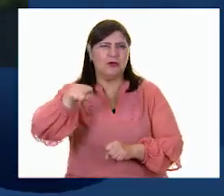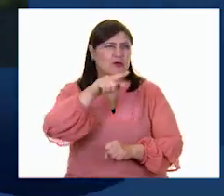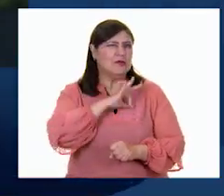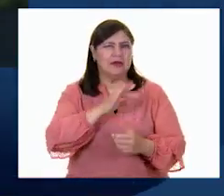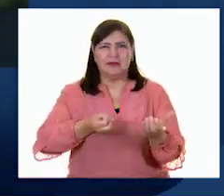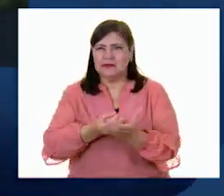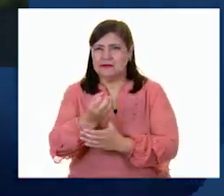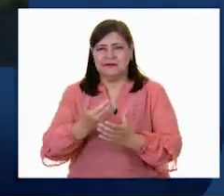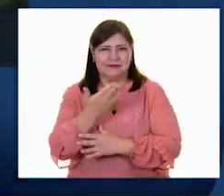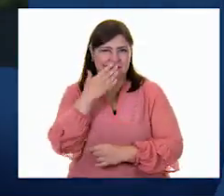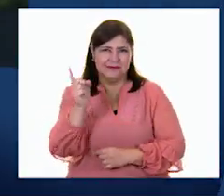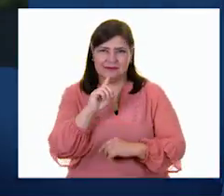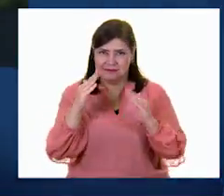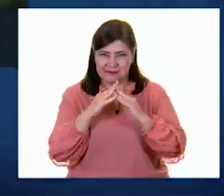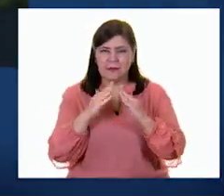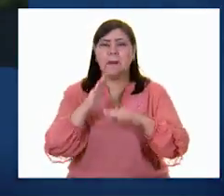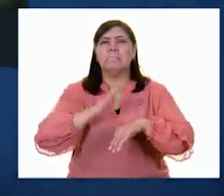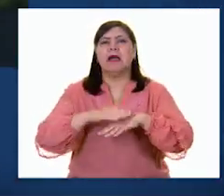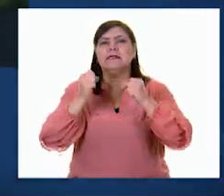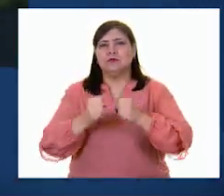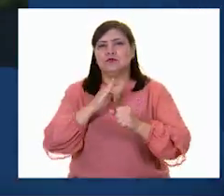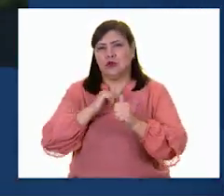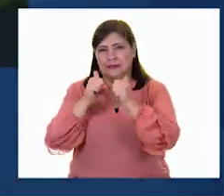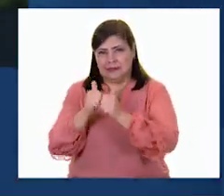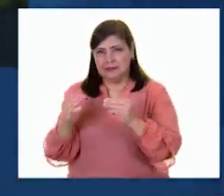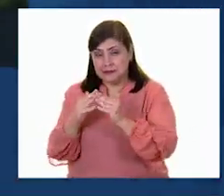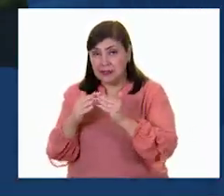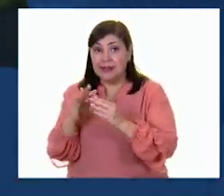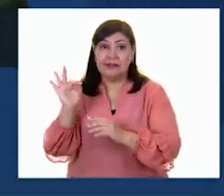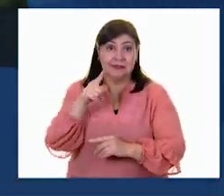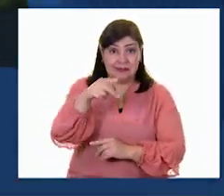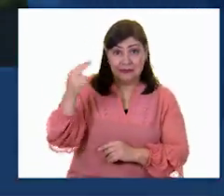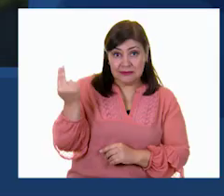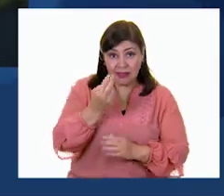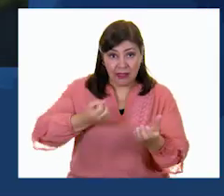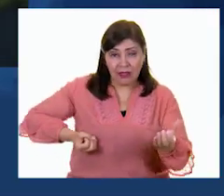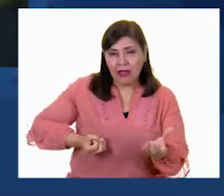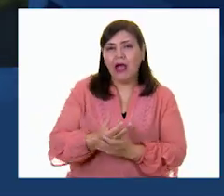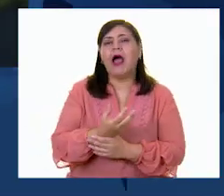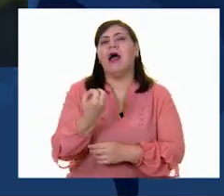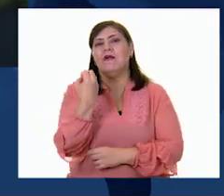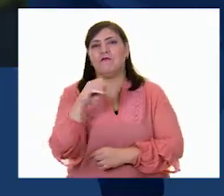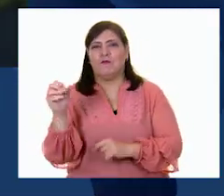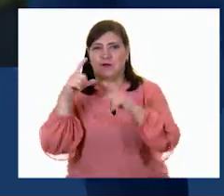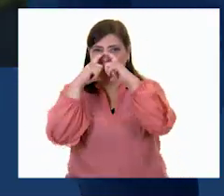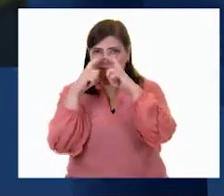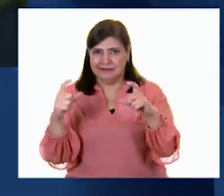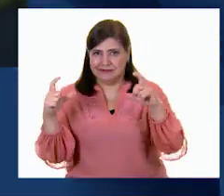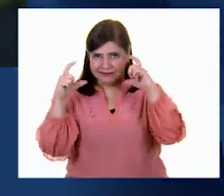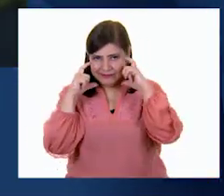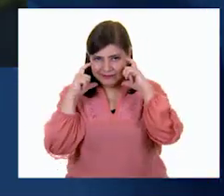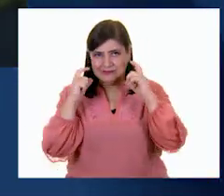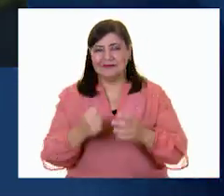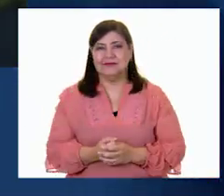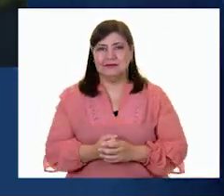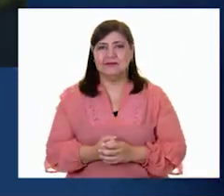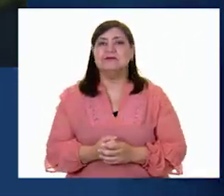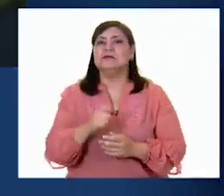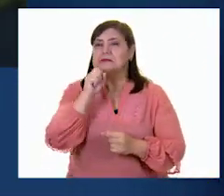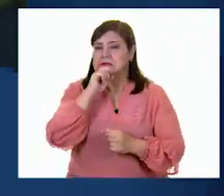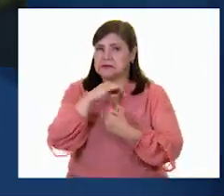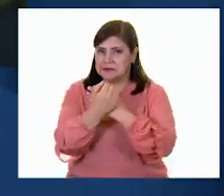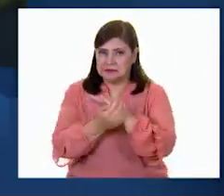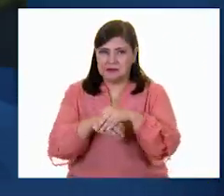no salir de casa a menos que sea muy necesario. Si lo haces, utiliza el